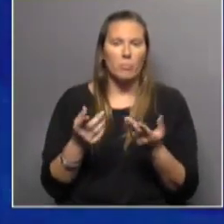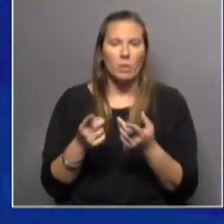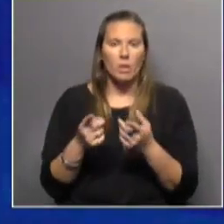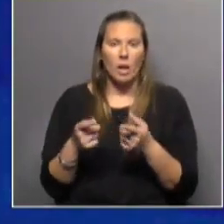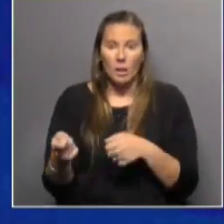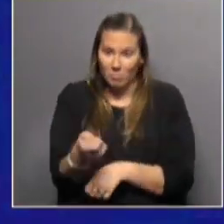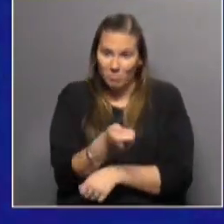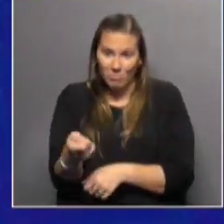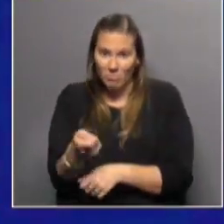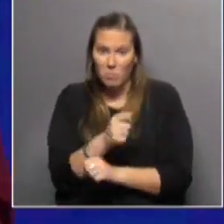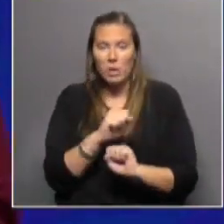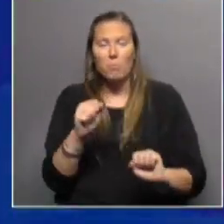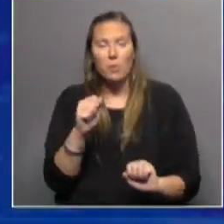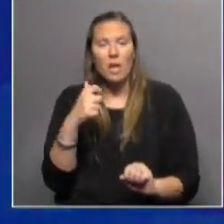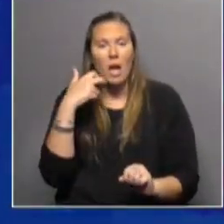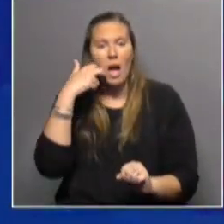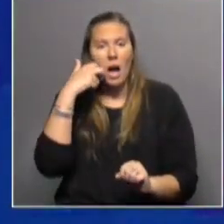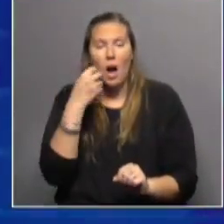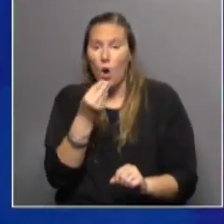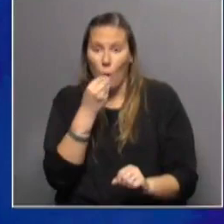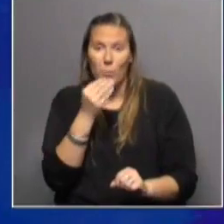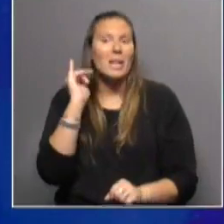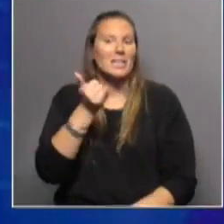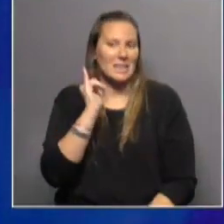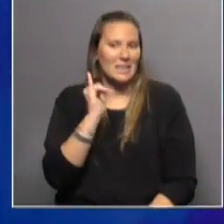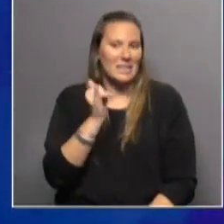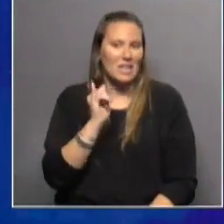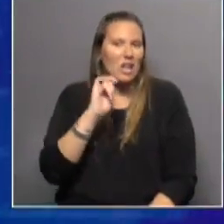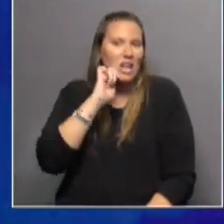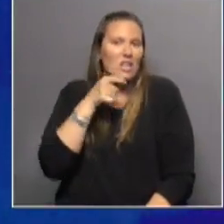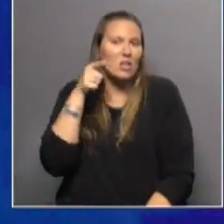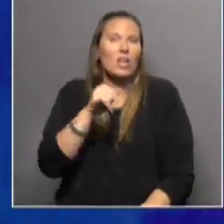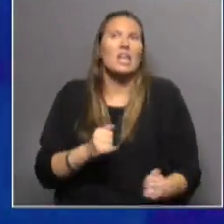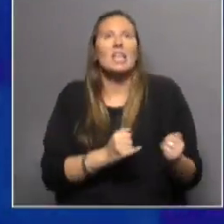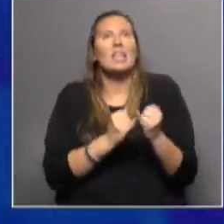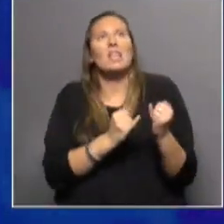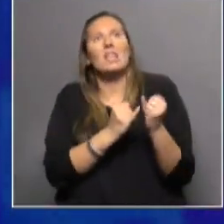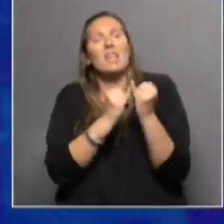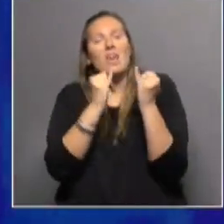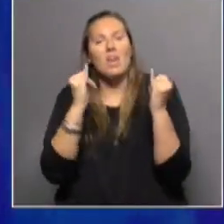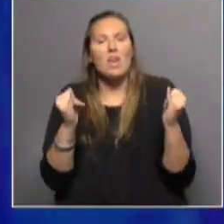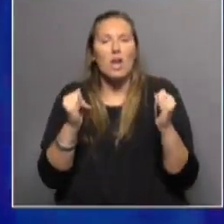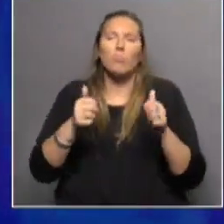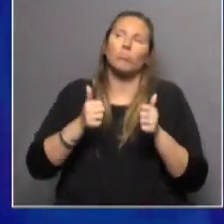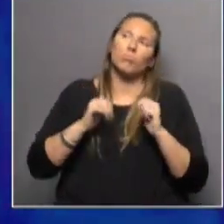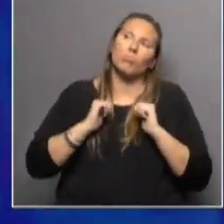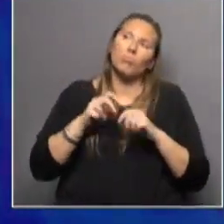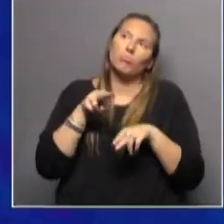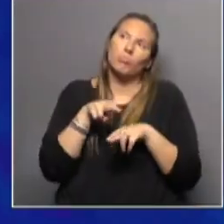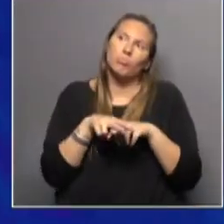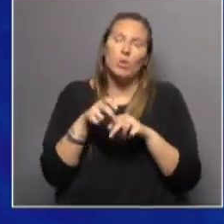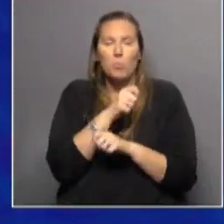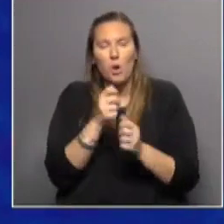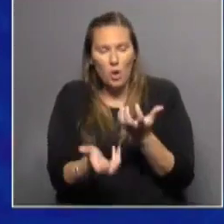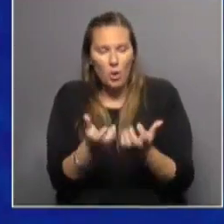parrillitas? Están las parrillitas, están las parrillitas. Porque si hay algo lindo, se irá a pasar el día al Parque Lecoq y hacerte un asadito ahí en las parrillitas.